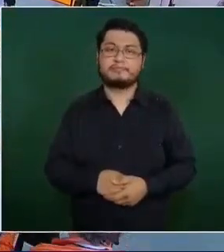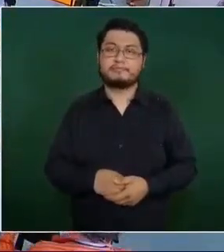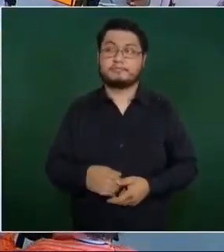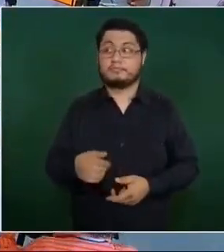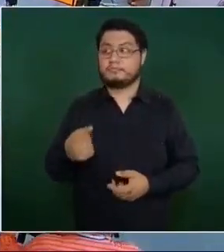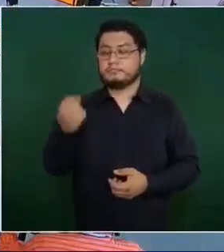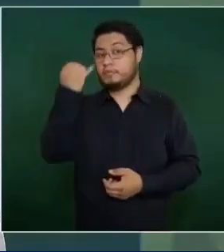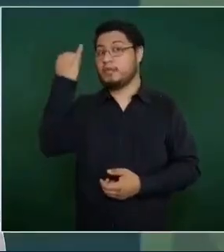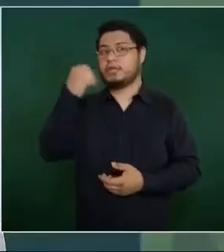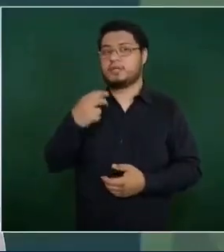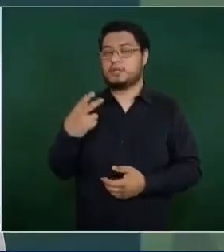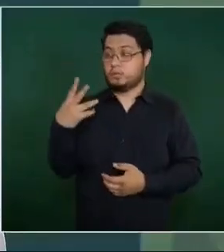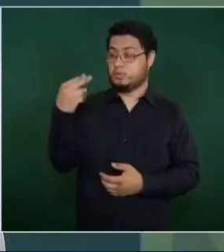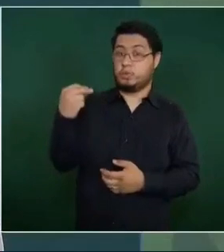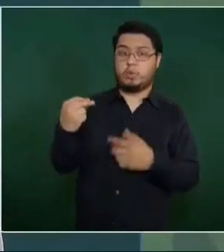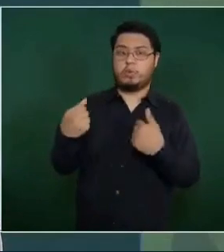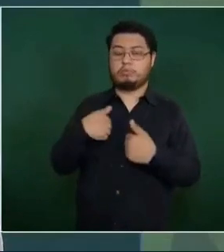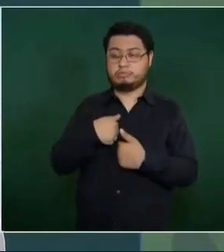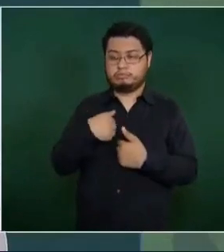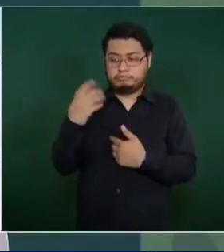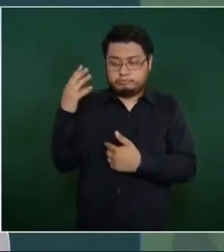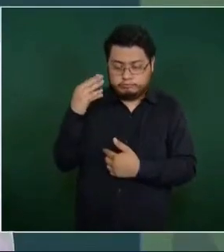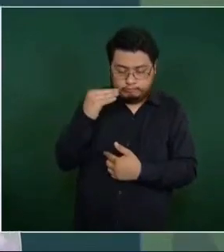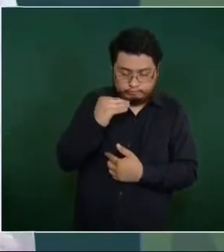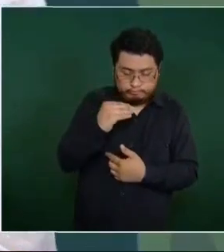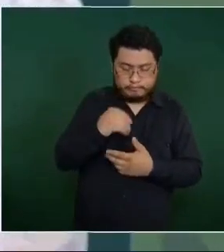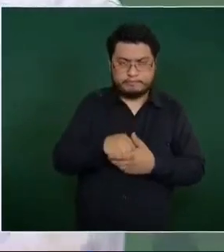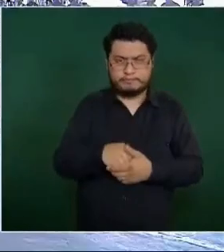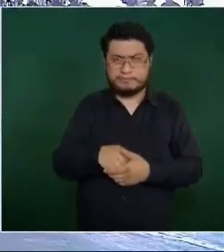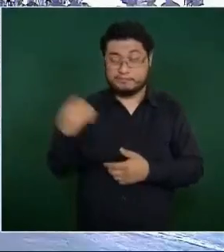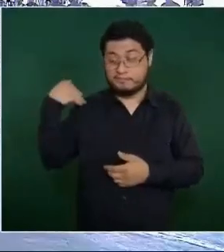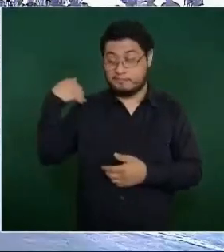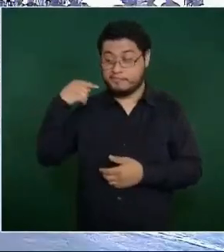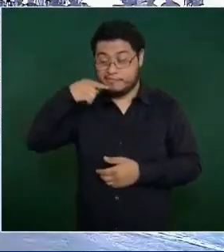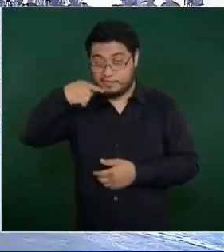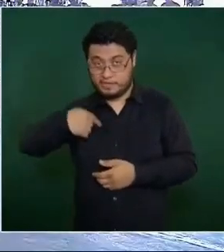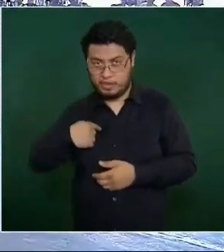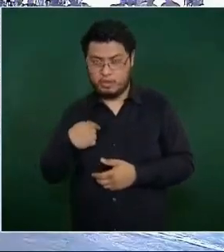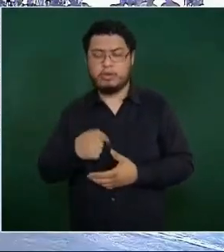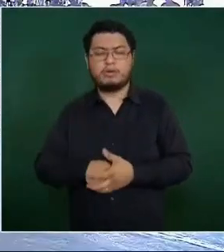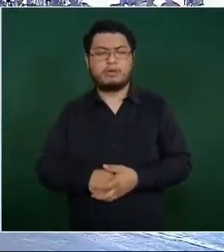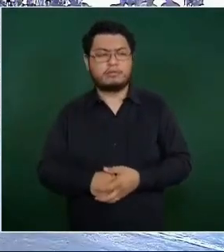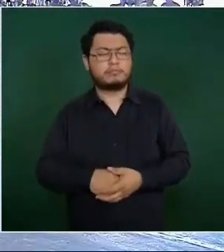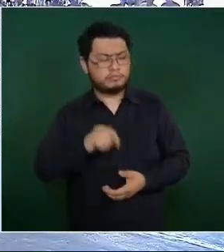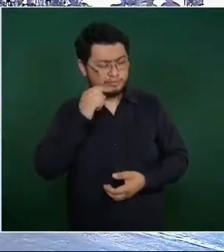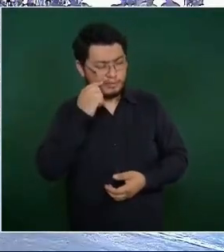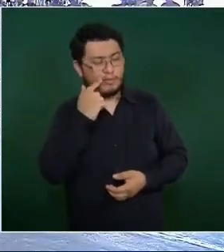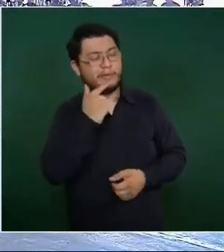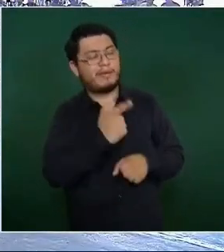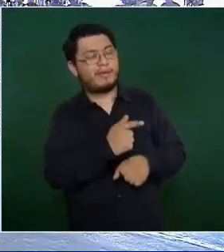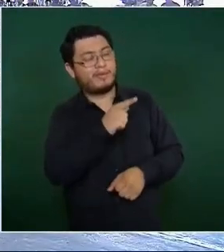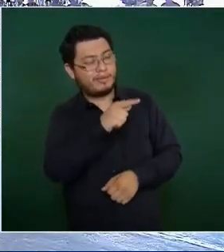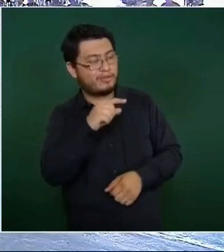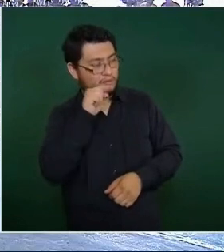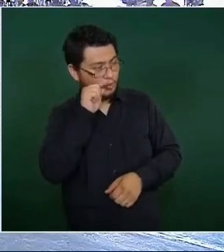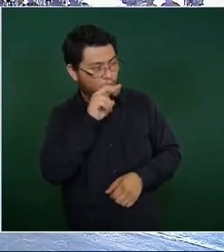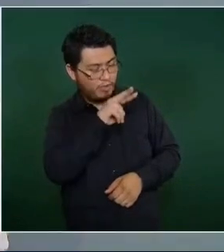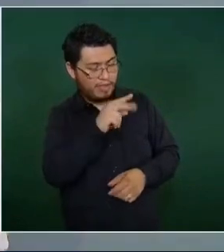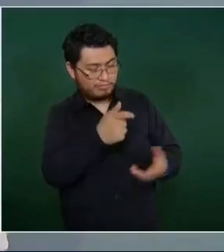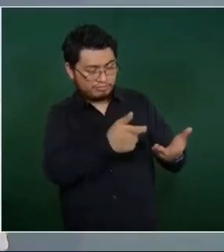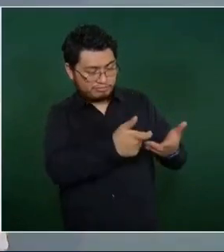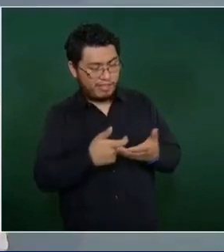sometido. Yo me acuerdo que me dijo Zedillo, le voy a ver cobrando el cheque,